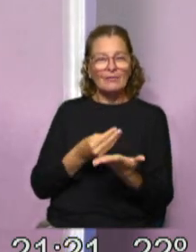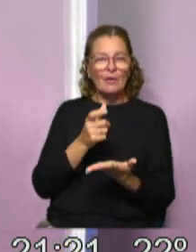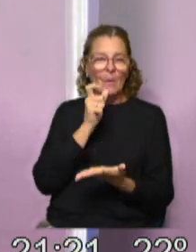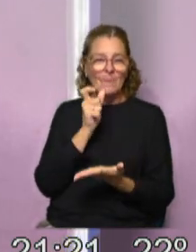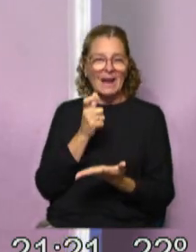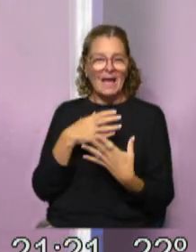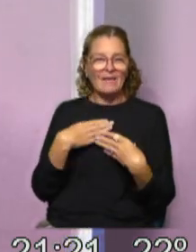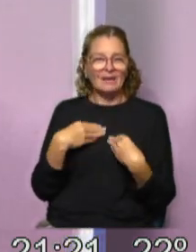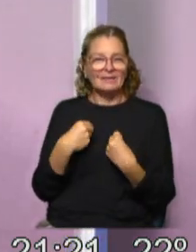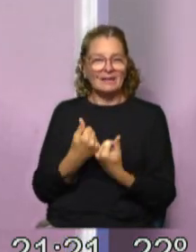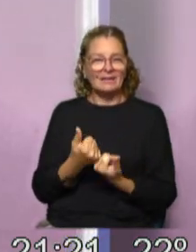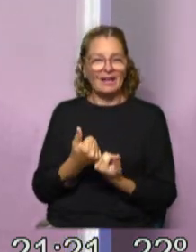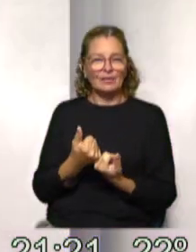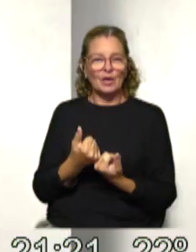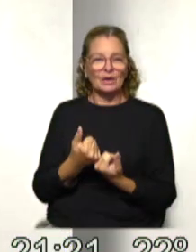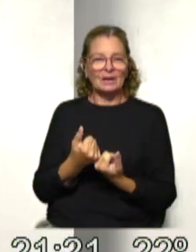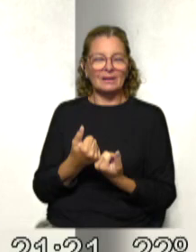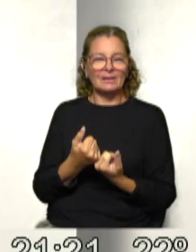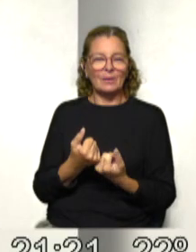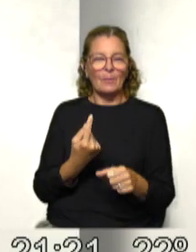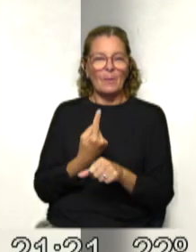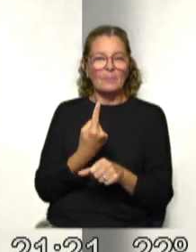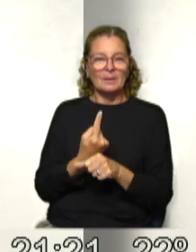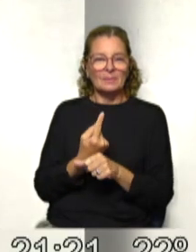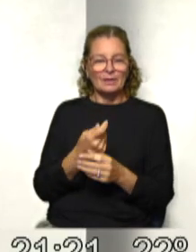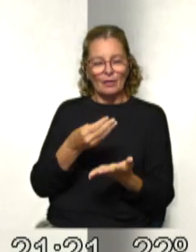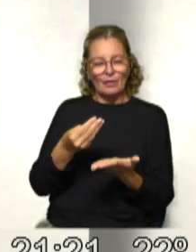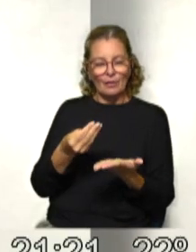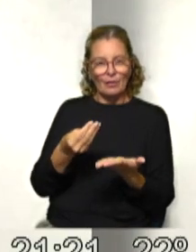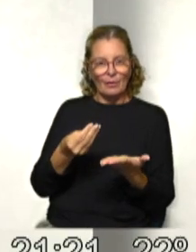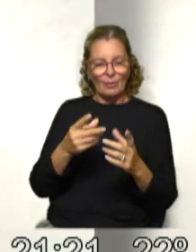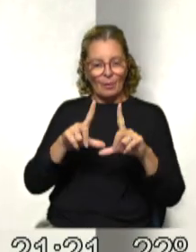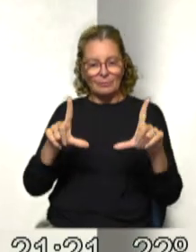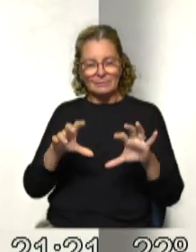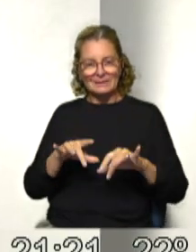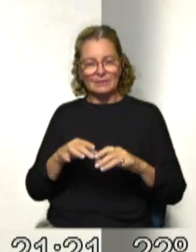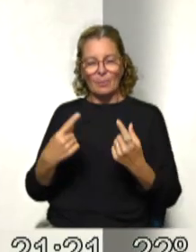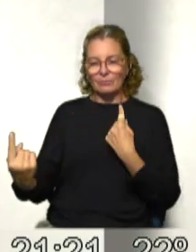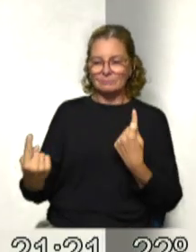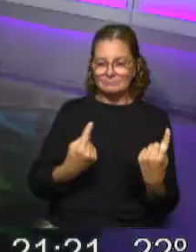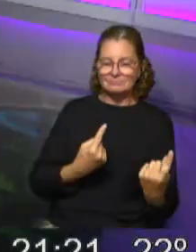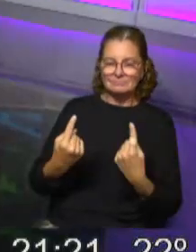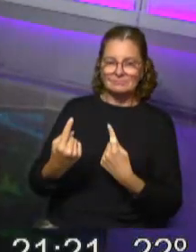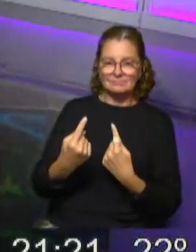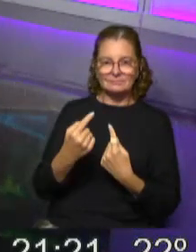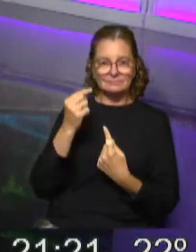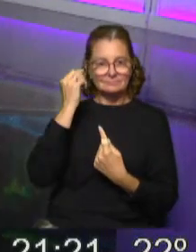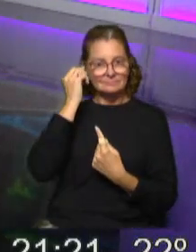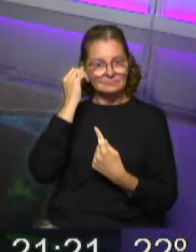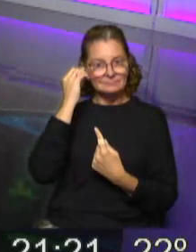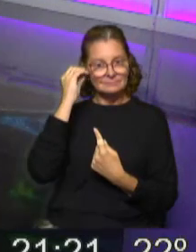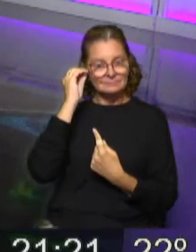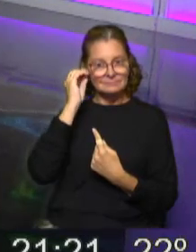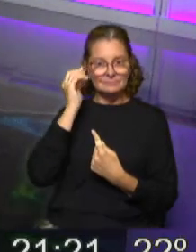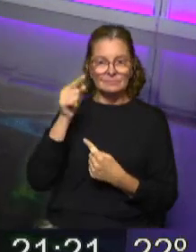palabras, sensaciones, como... Primero presentabas el boceto, ibas teniendo... O fue una ida y vuelta desde el vamos. Era una cadena de